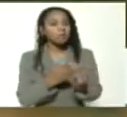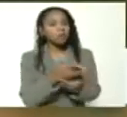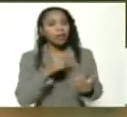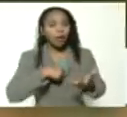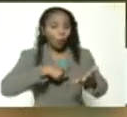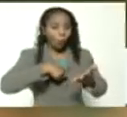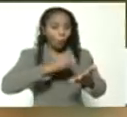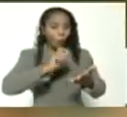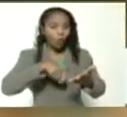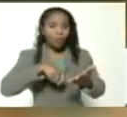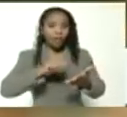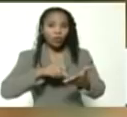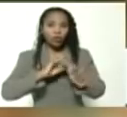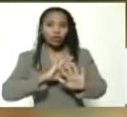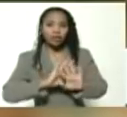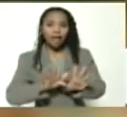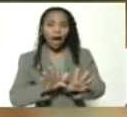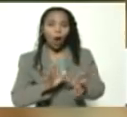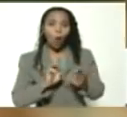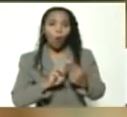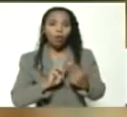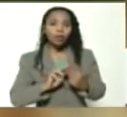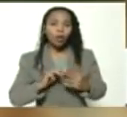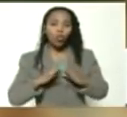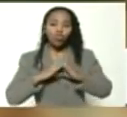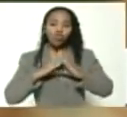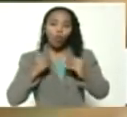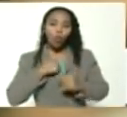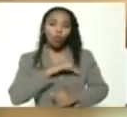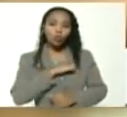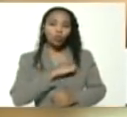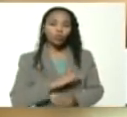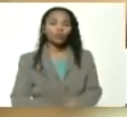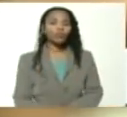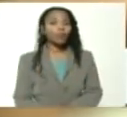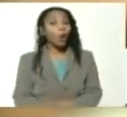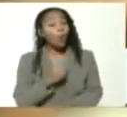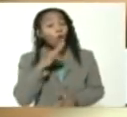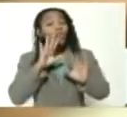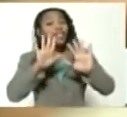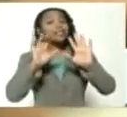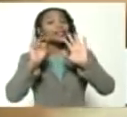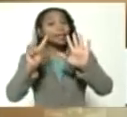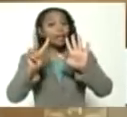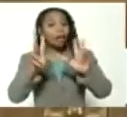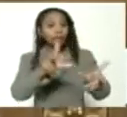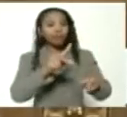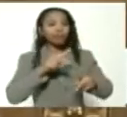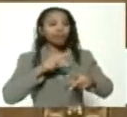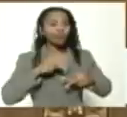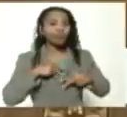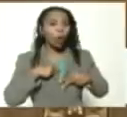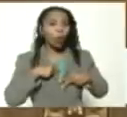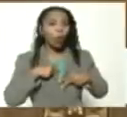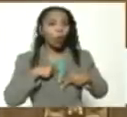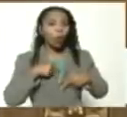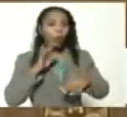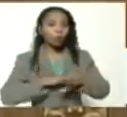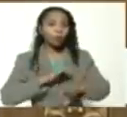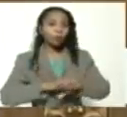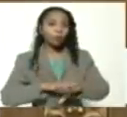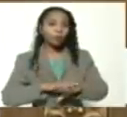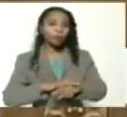que ya lo conocemos todos nosotros. Bueno, 17 admitieron los hechos